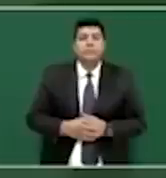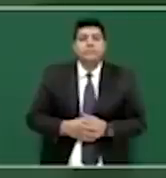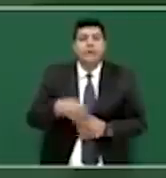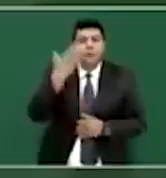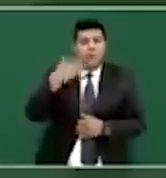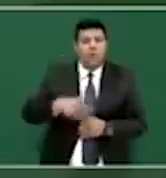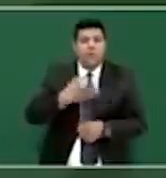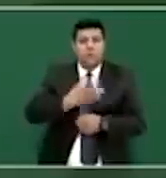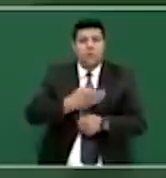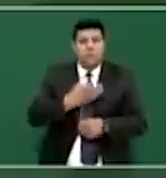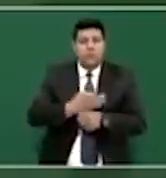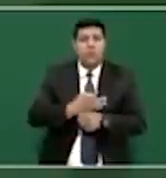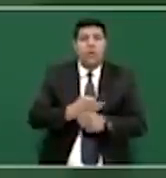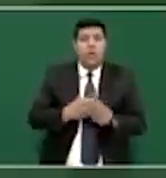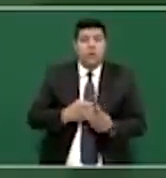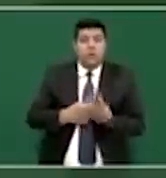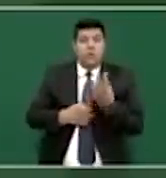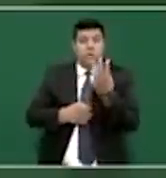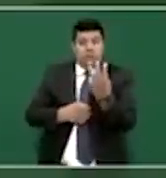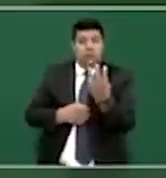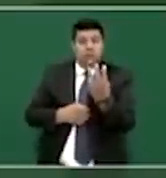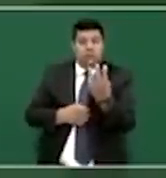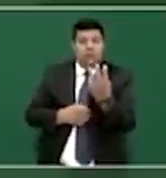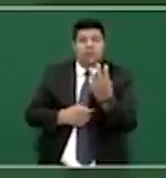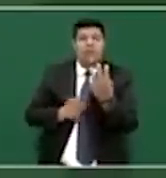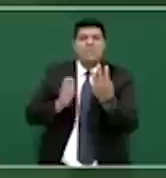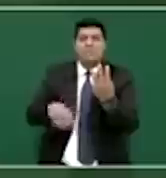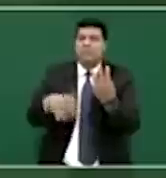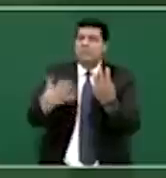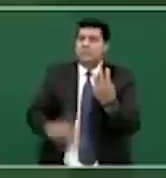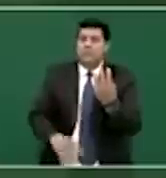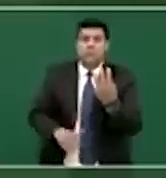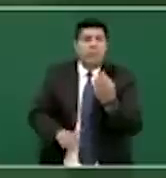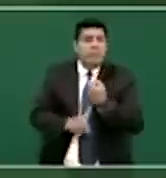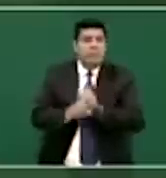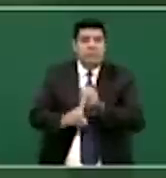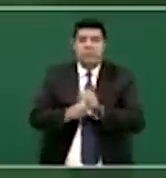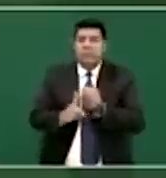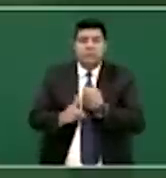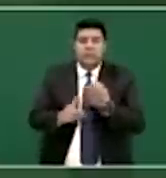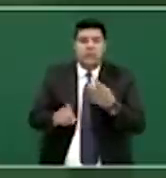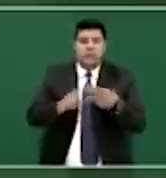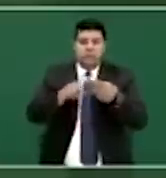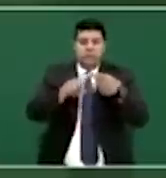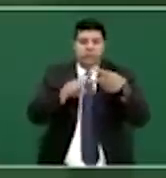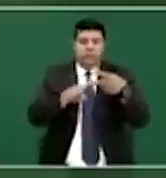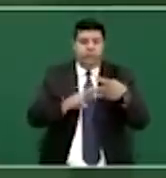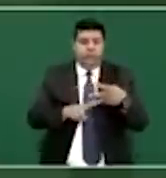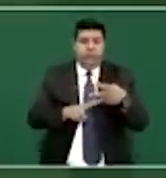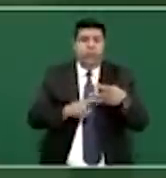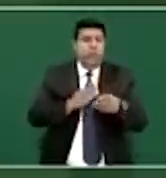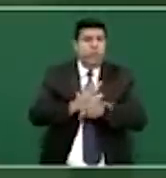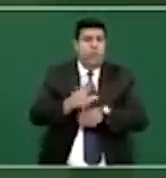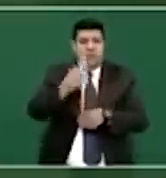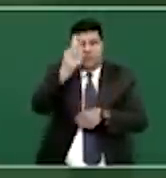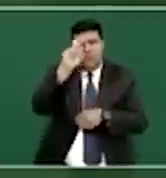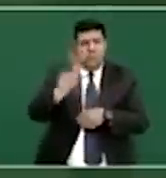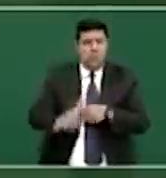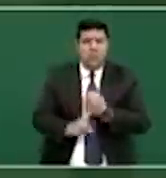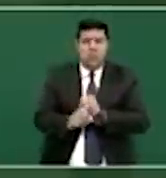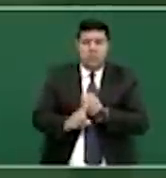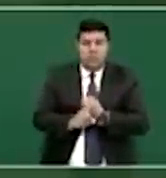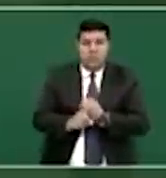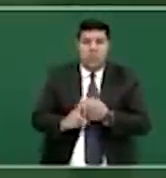delitos que reflejan lo que realmente sucede, porque hay